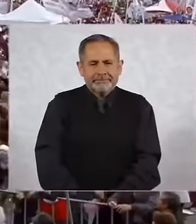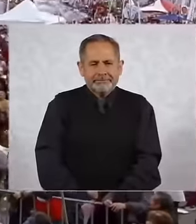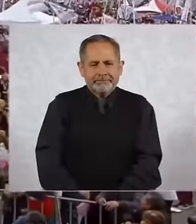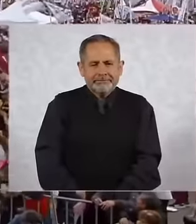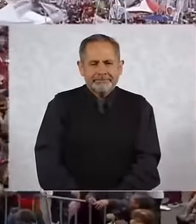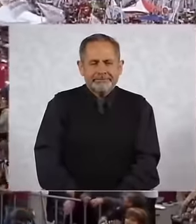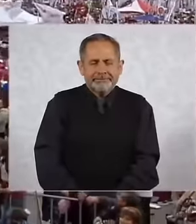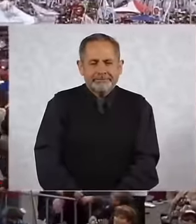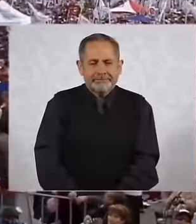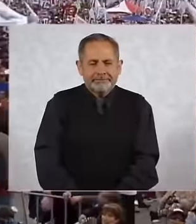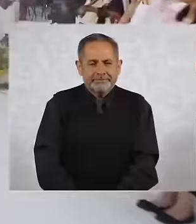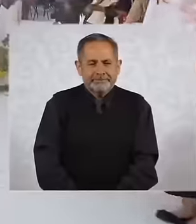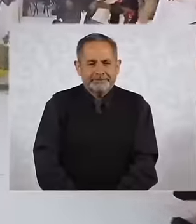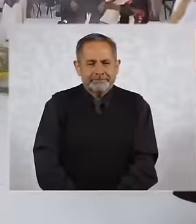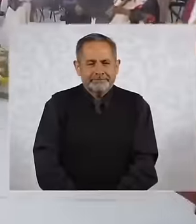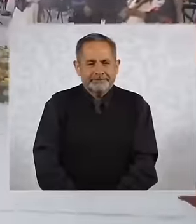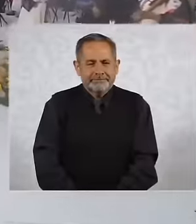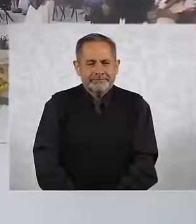¡Presidenta!